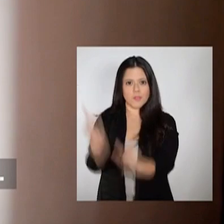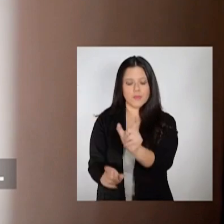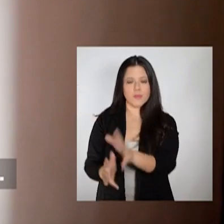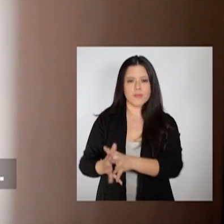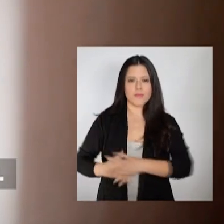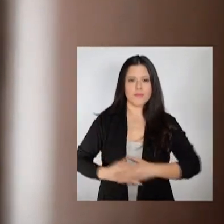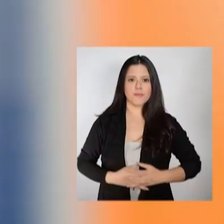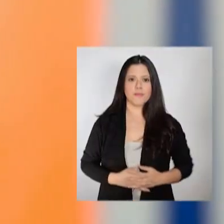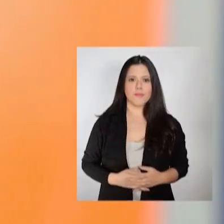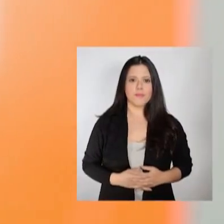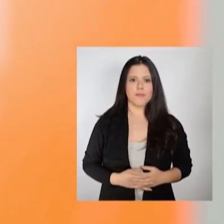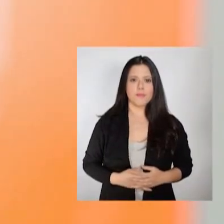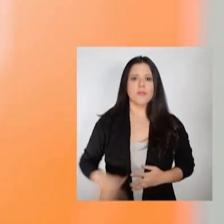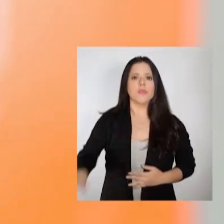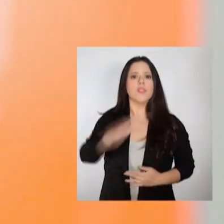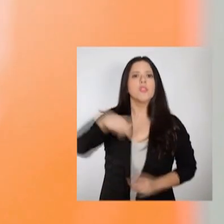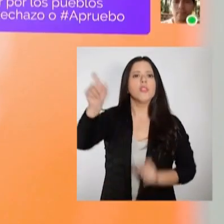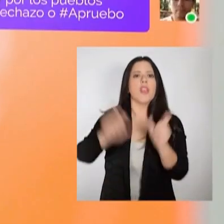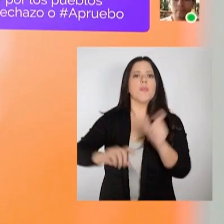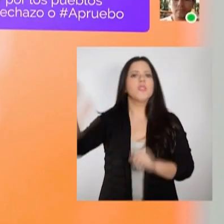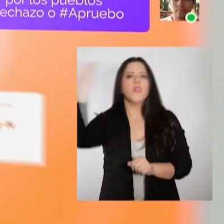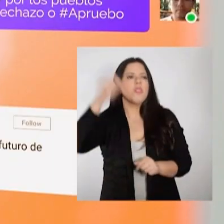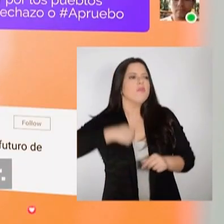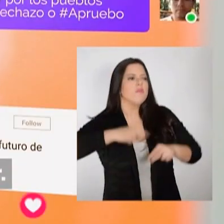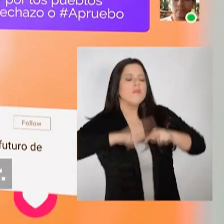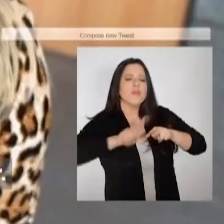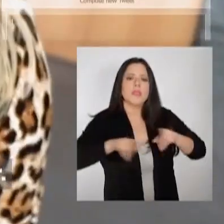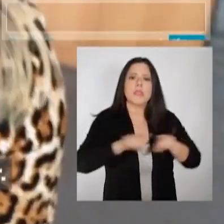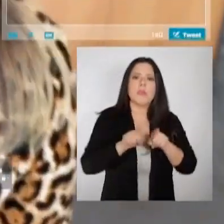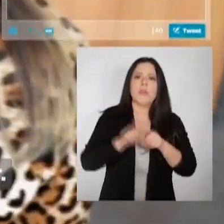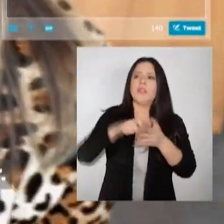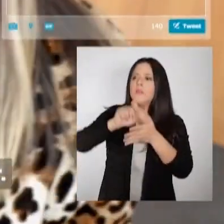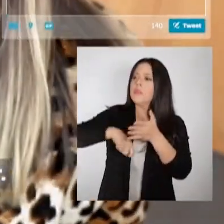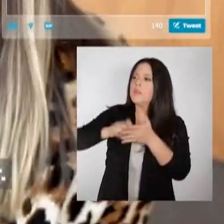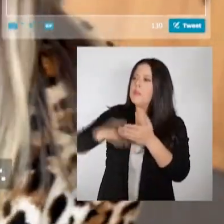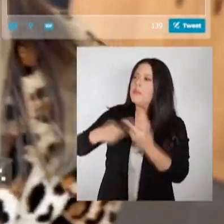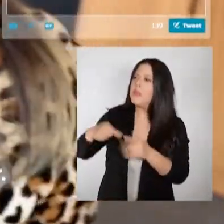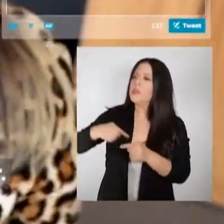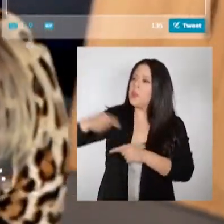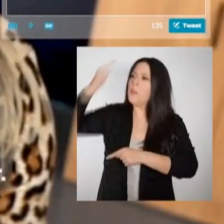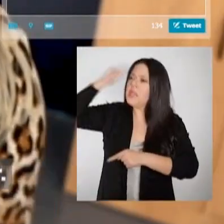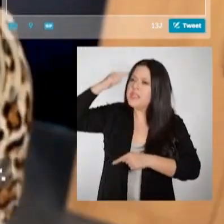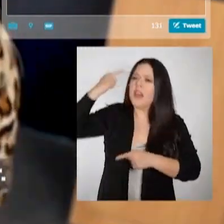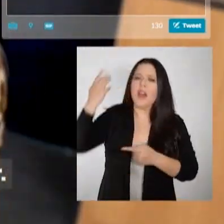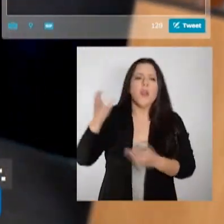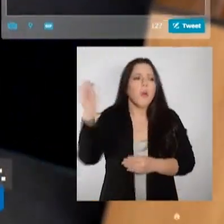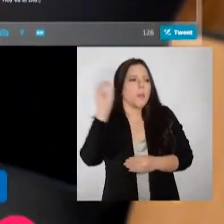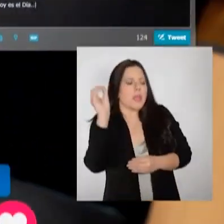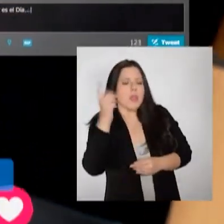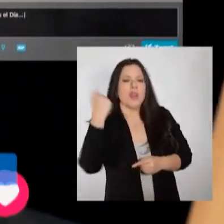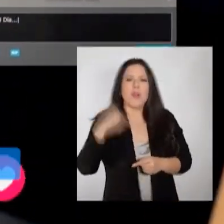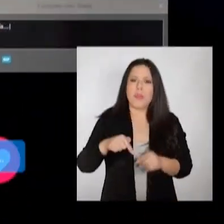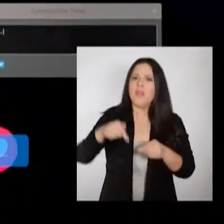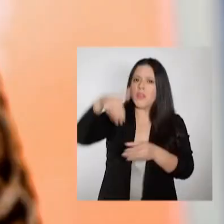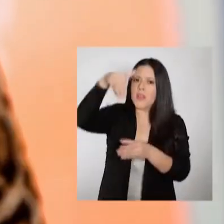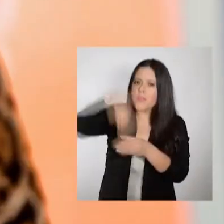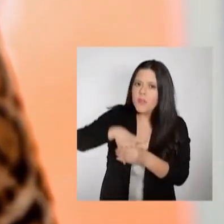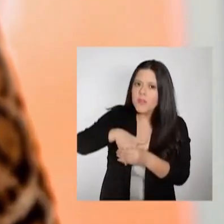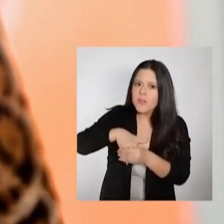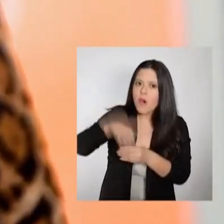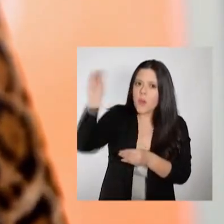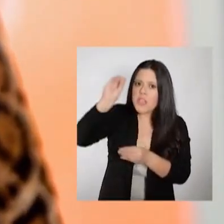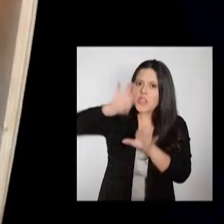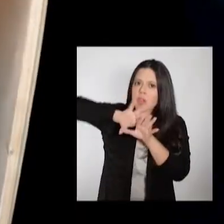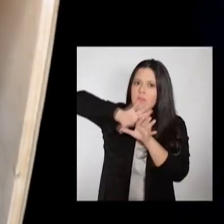Cuidemos a nuestra gente. Todo el mundo opina lo que tengo que hacer. Llevo meses escuchando cómo tengo que pensar. Pero en la urna se